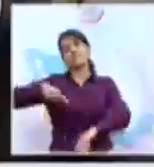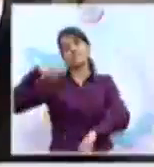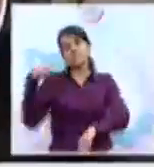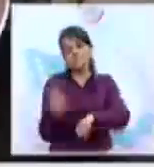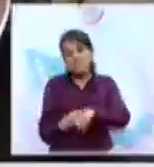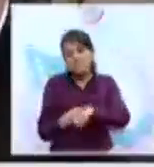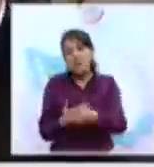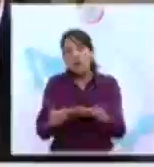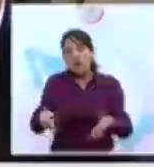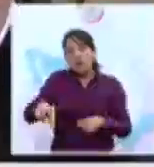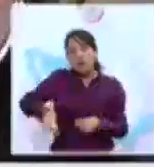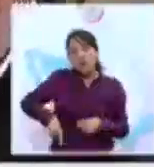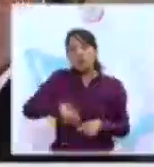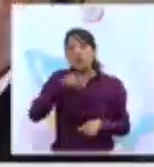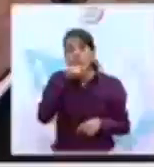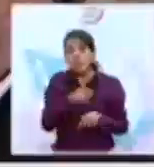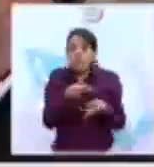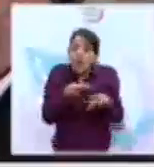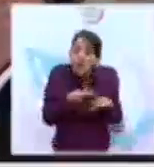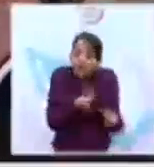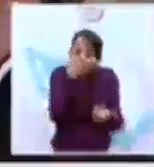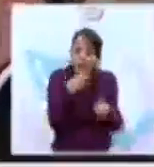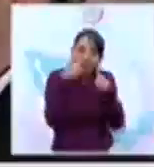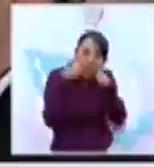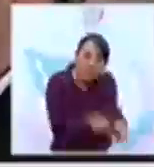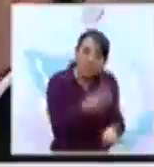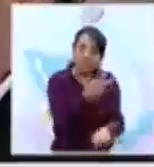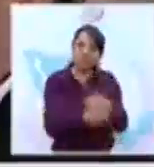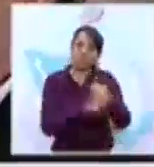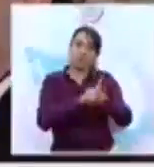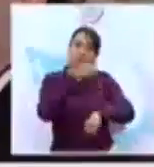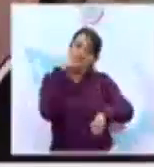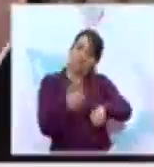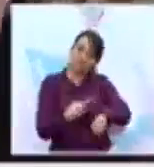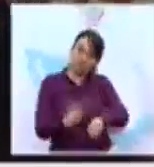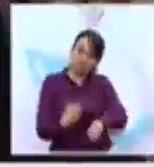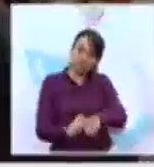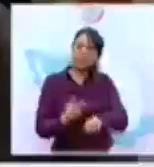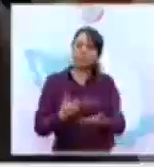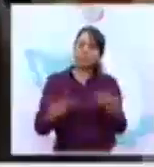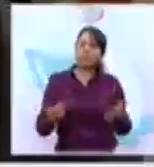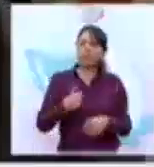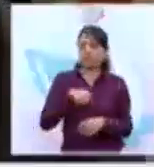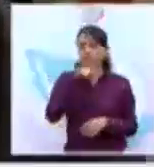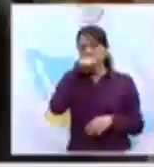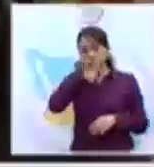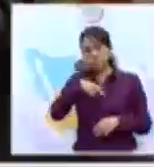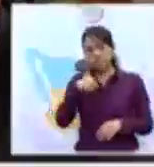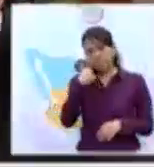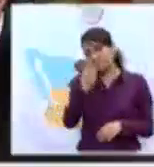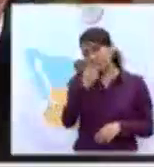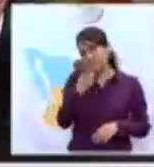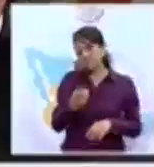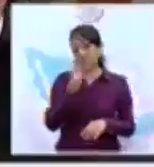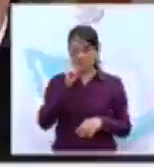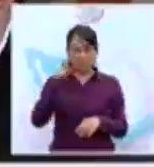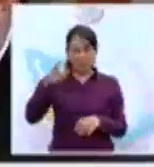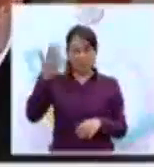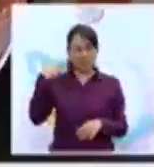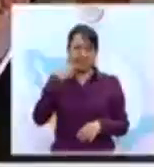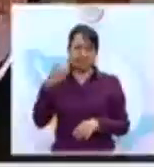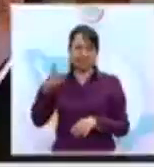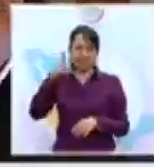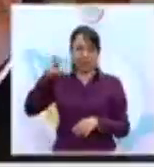con motivo de esto, tratar también de hacer un exhorto. Yo incluso agregaría algo que ya hacía también el doctor Pliego, no